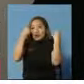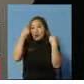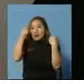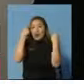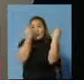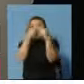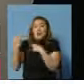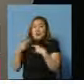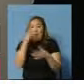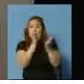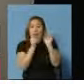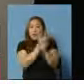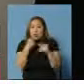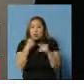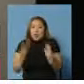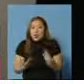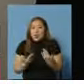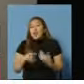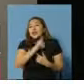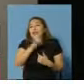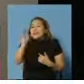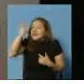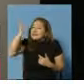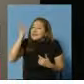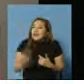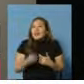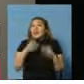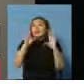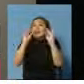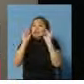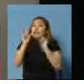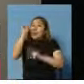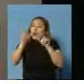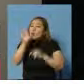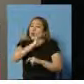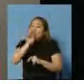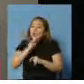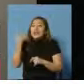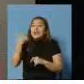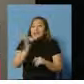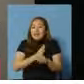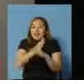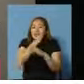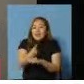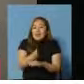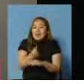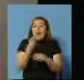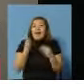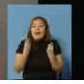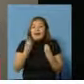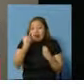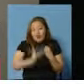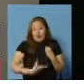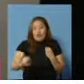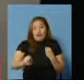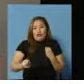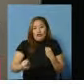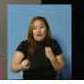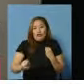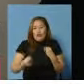distinto, porque de una cosa estoy seguro, debe ser difícil para una mujer tener que recurrir a realizarse un